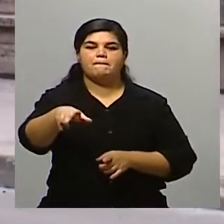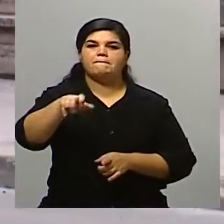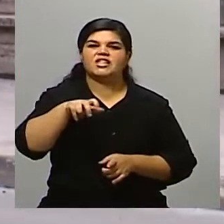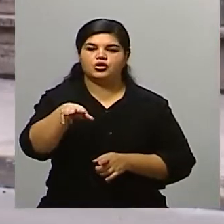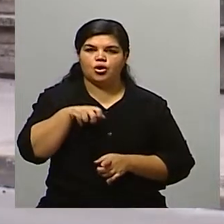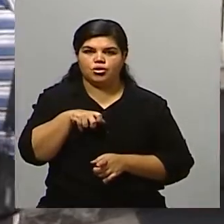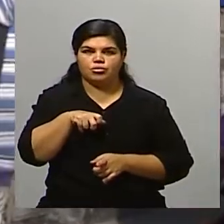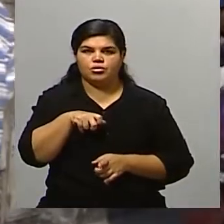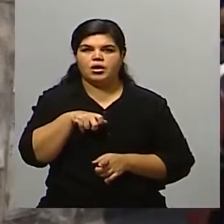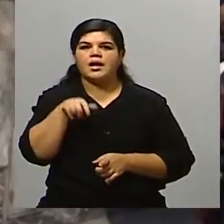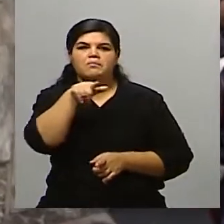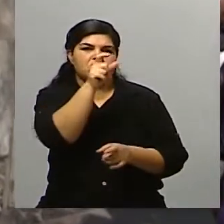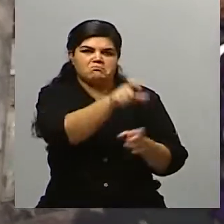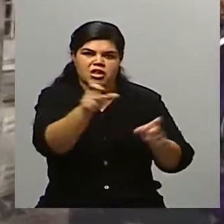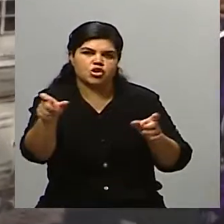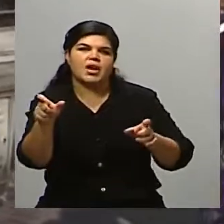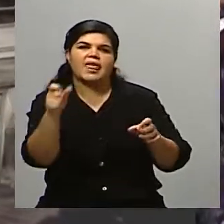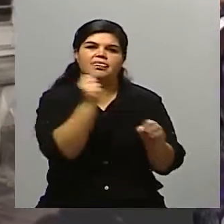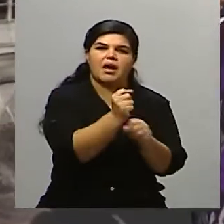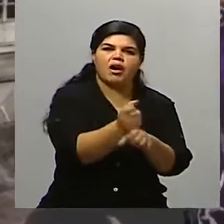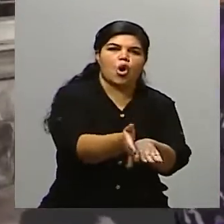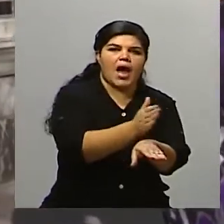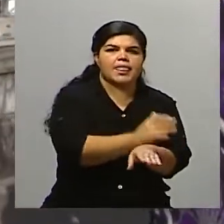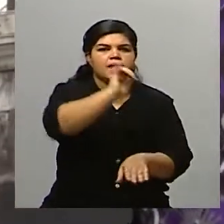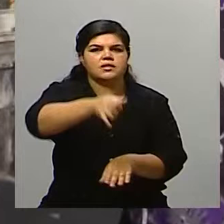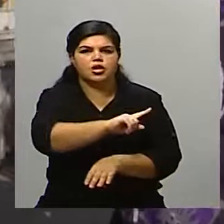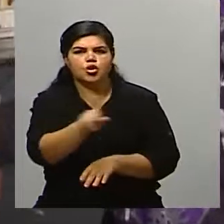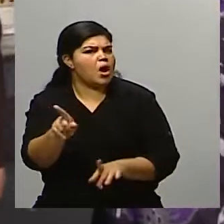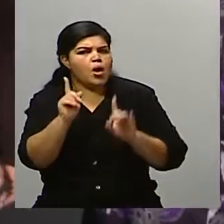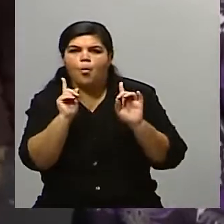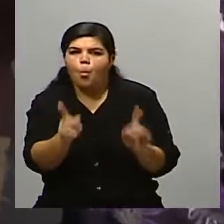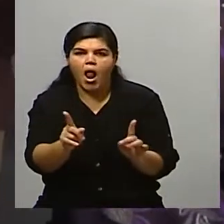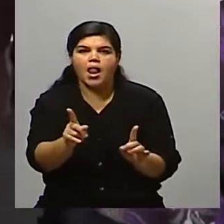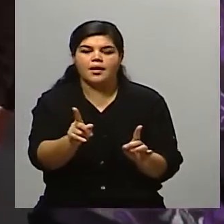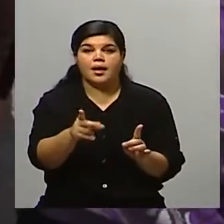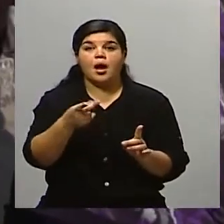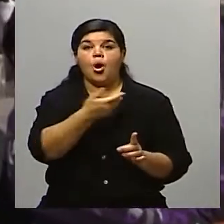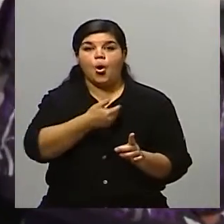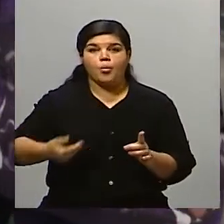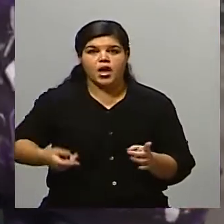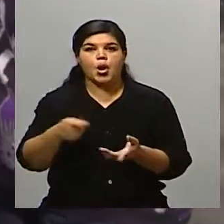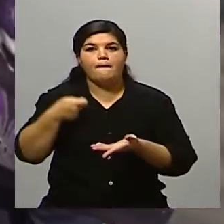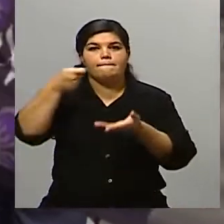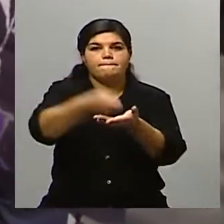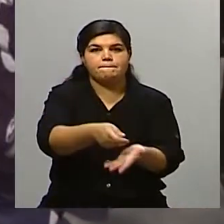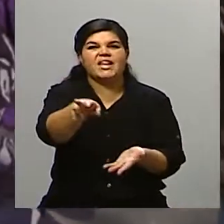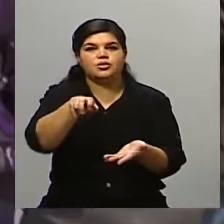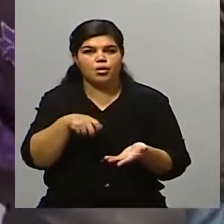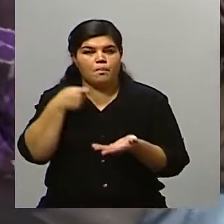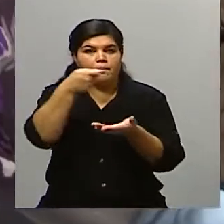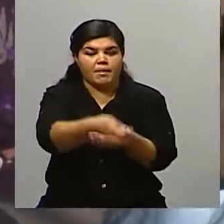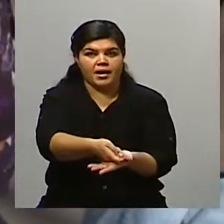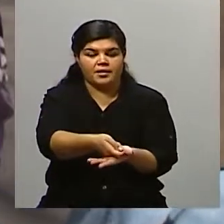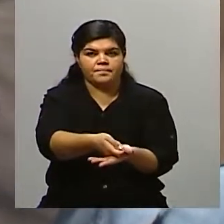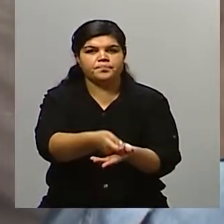no importa si tiene aportes o no tiene aportes, pero a lo que iba, porque podríamos discutir esa prestación o las prestaciones, pero eso permitió que se